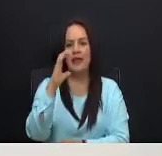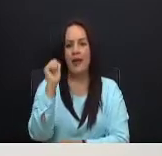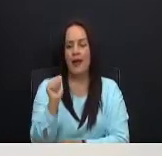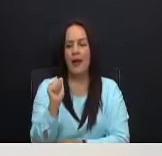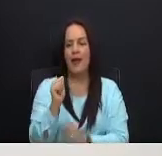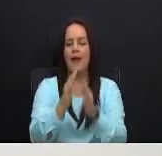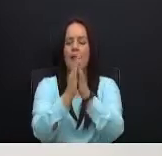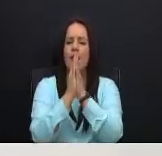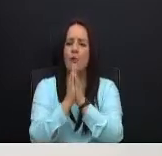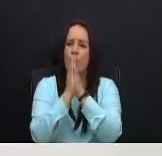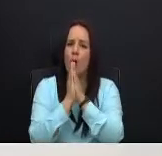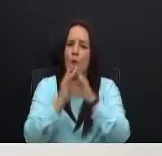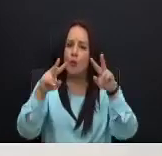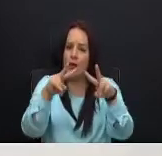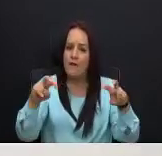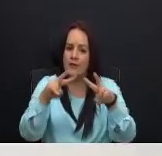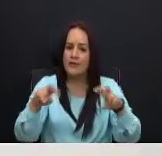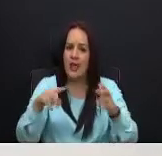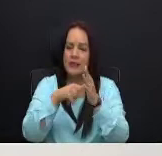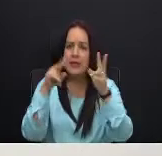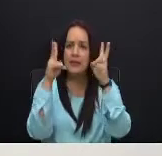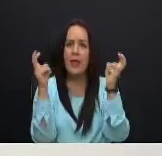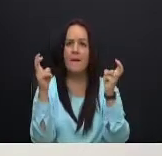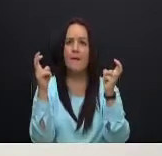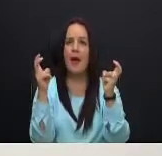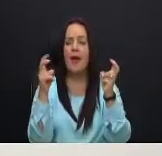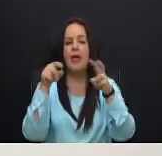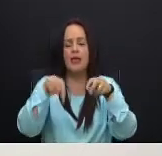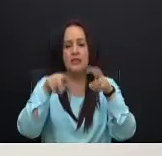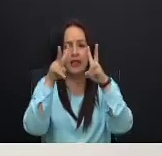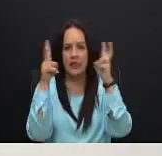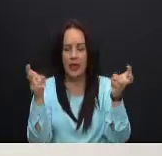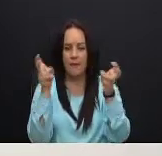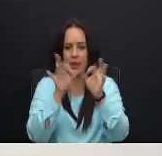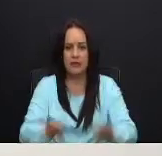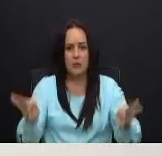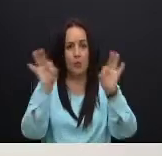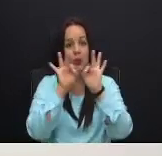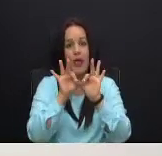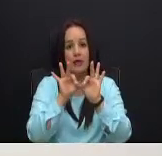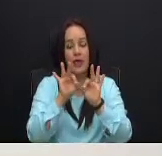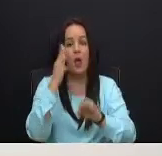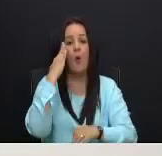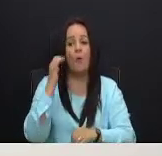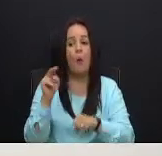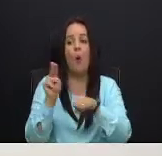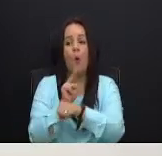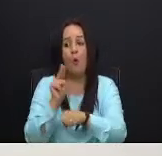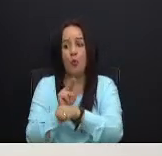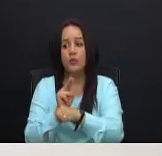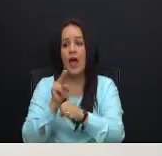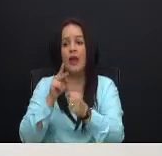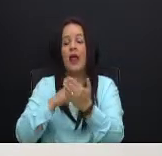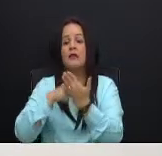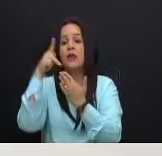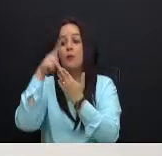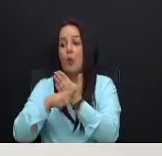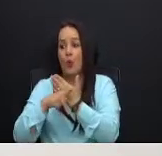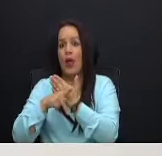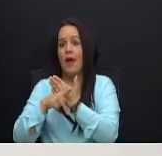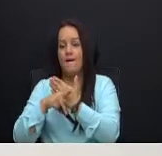Le ruego que revise ese tema. Ese tema es importante porque al utilizar ese software